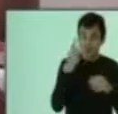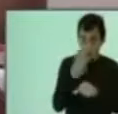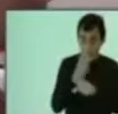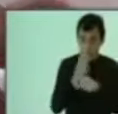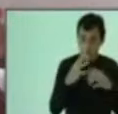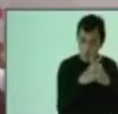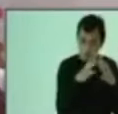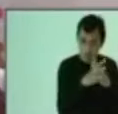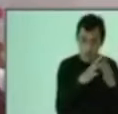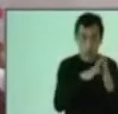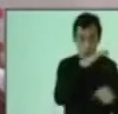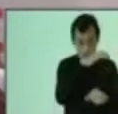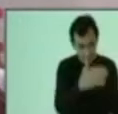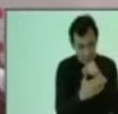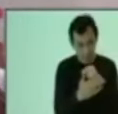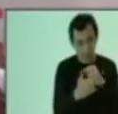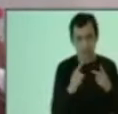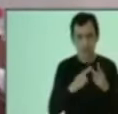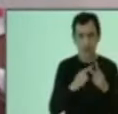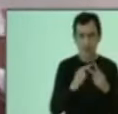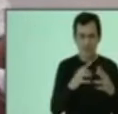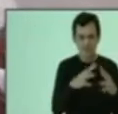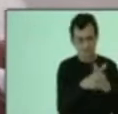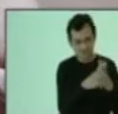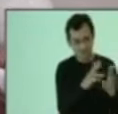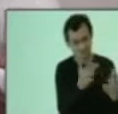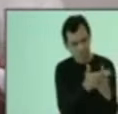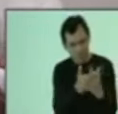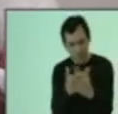del Holocausto, y después